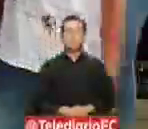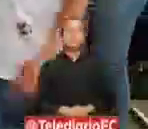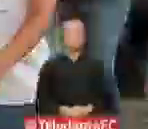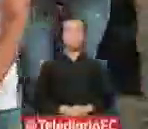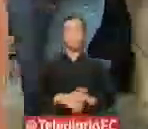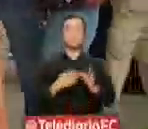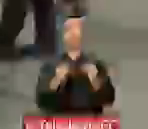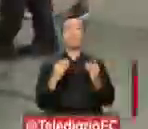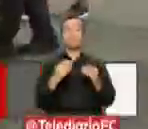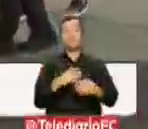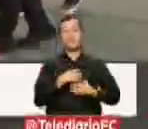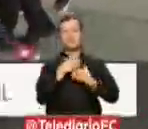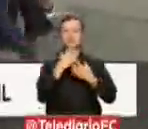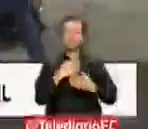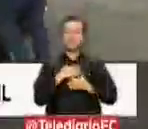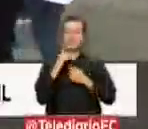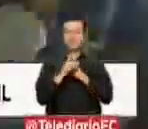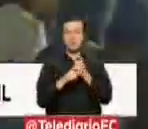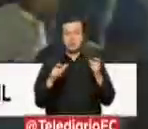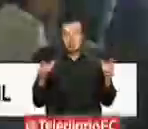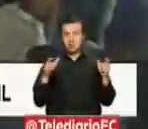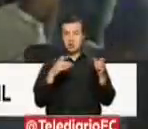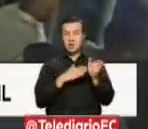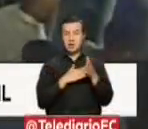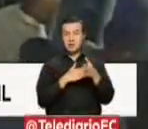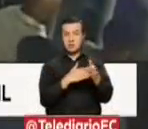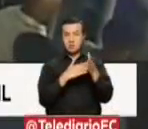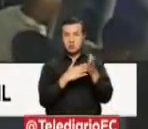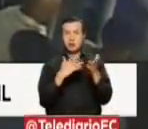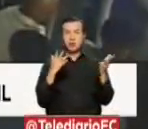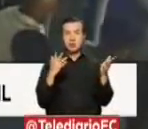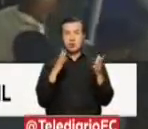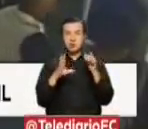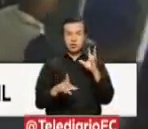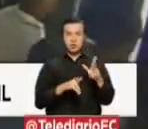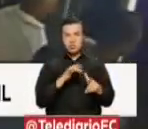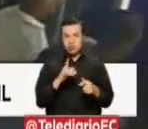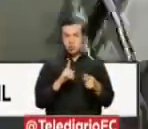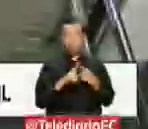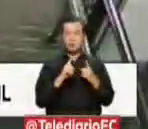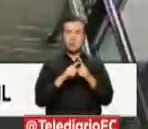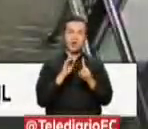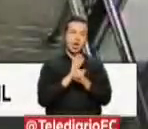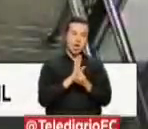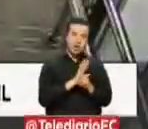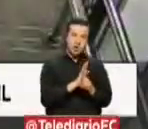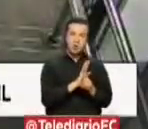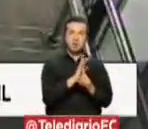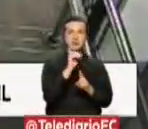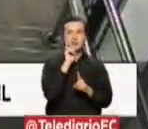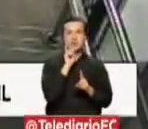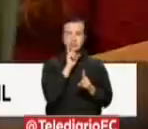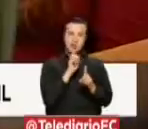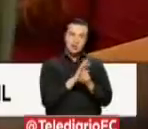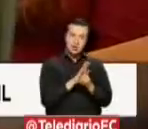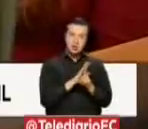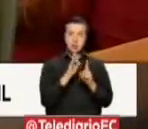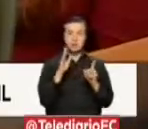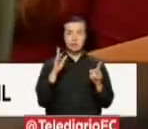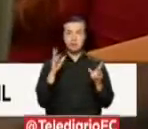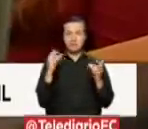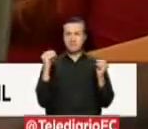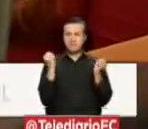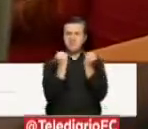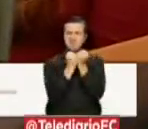Son muchas las quejas que tienen los usuarios de la Metrovía, que van desde robos, acoso sexual, entre otros. En las horas pico, ahí van